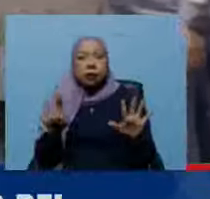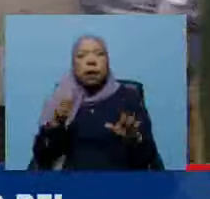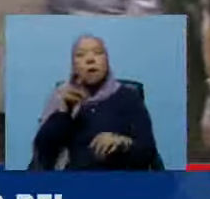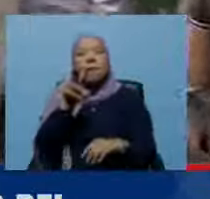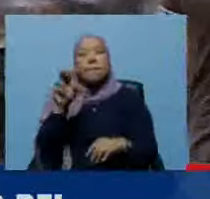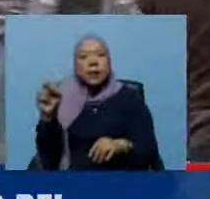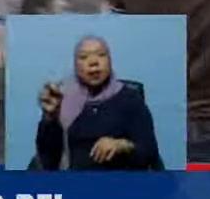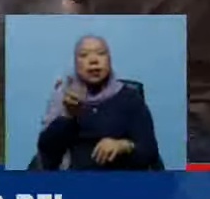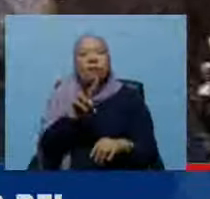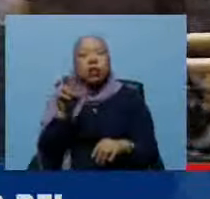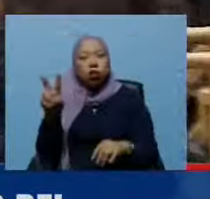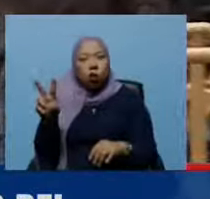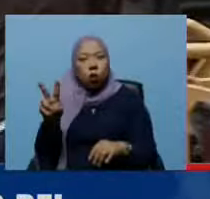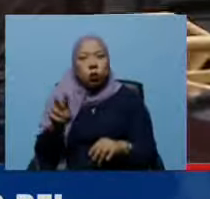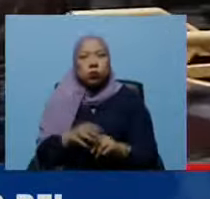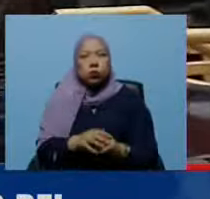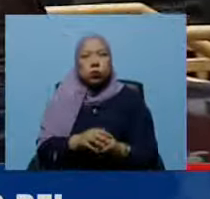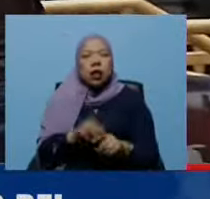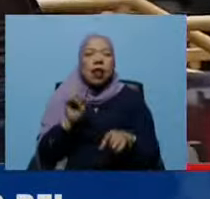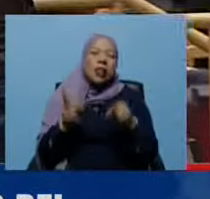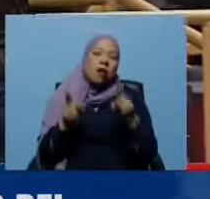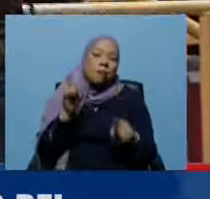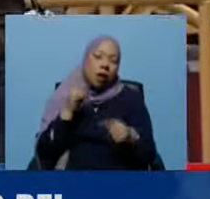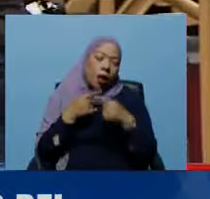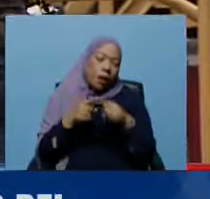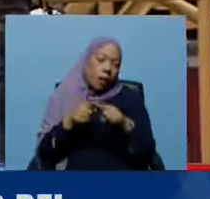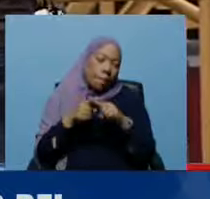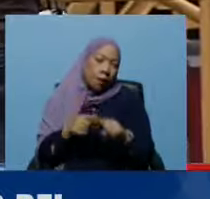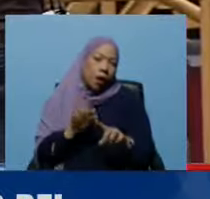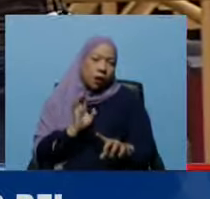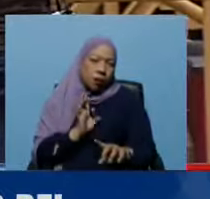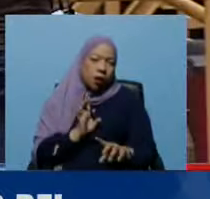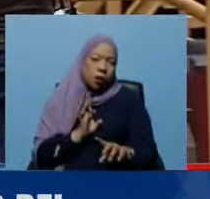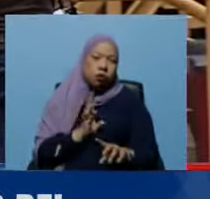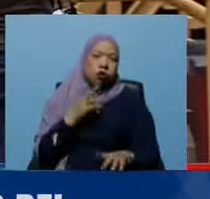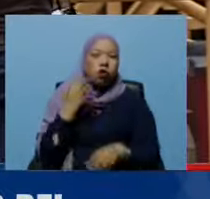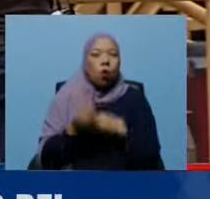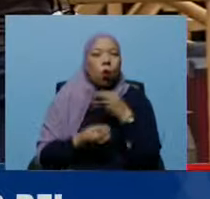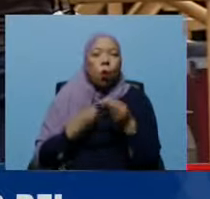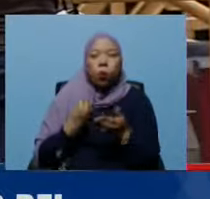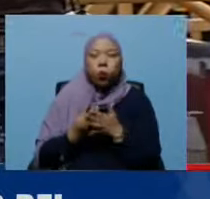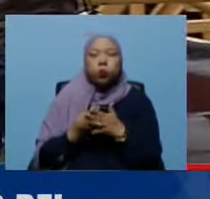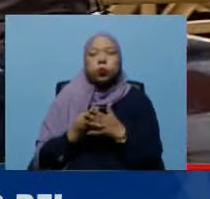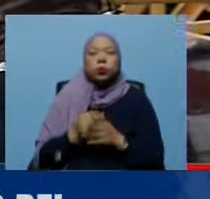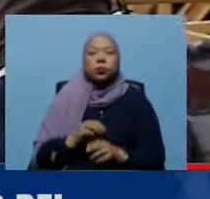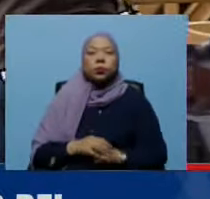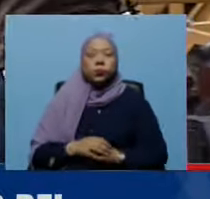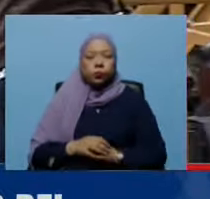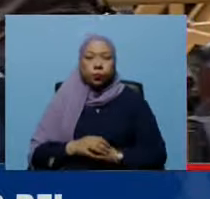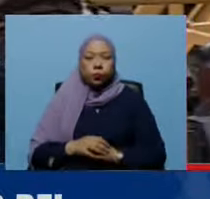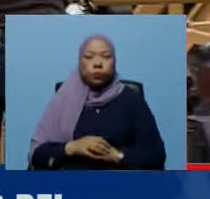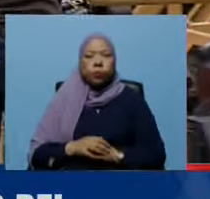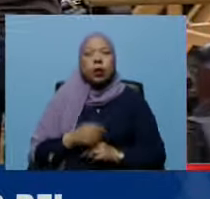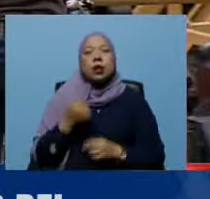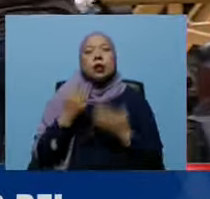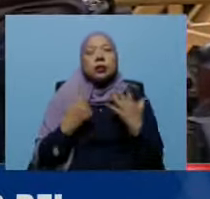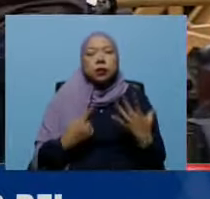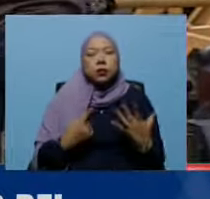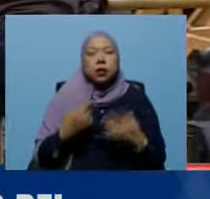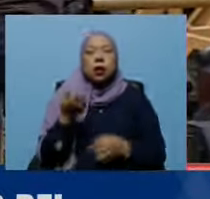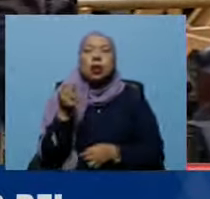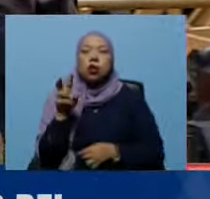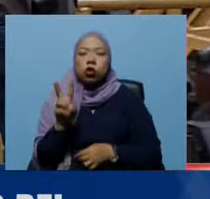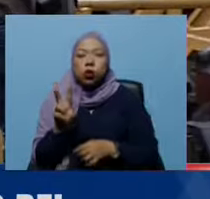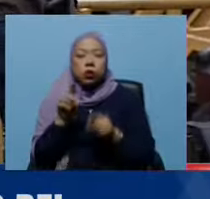20, 22 milímetros. Se confecciona en atados de 6 y 12